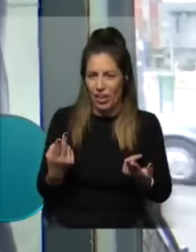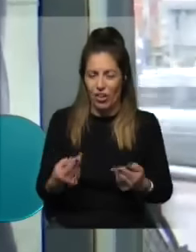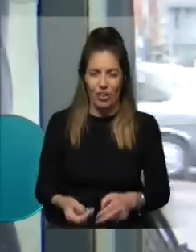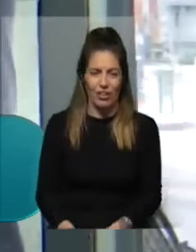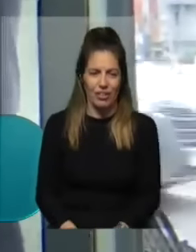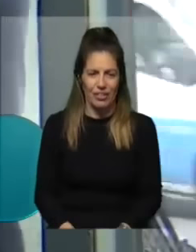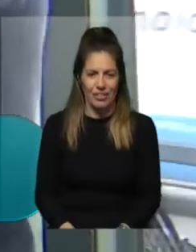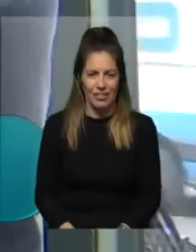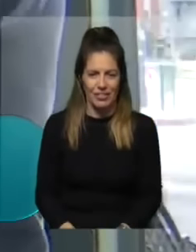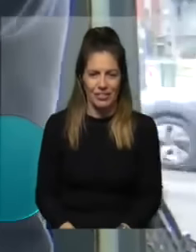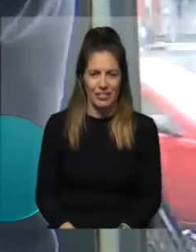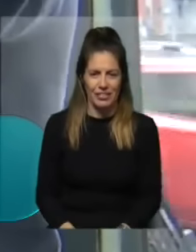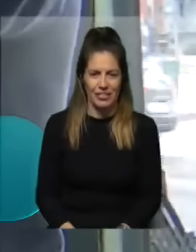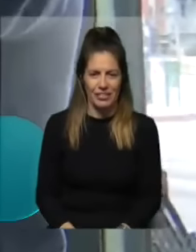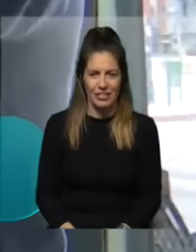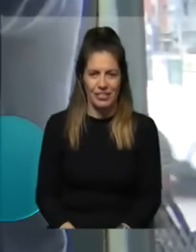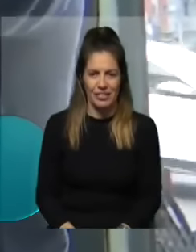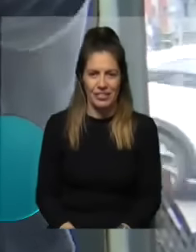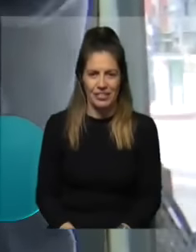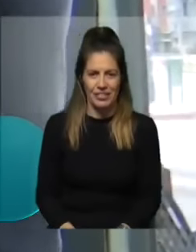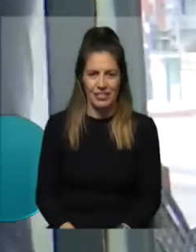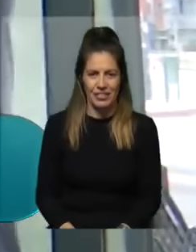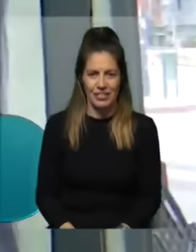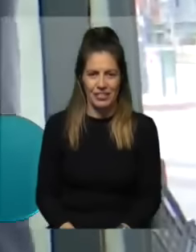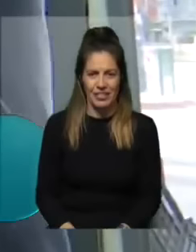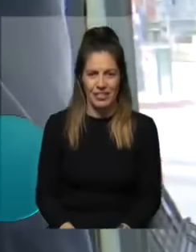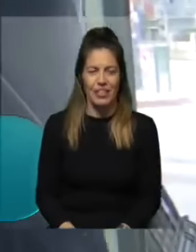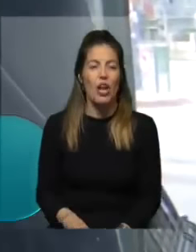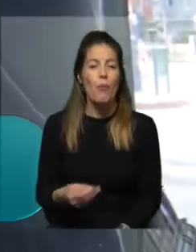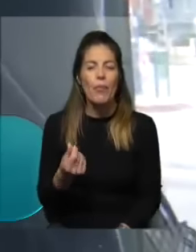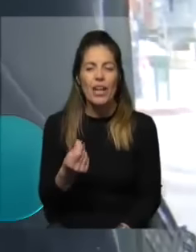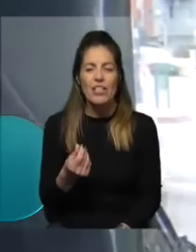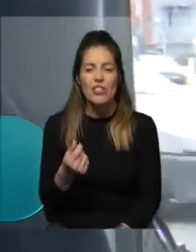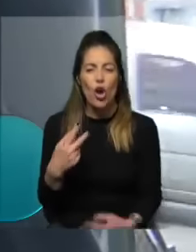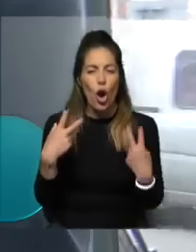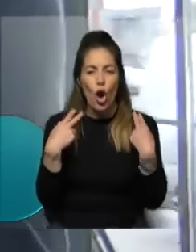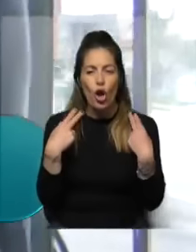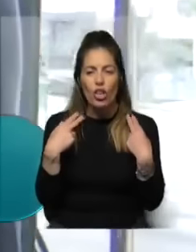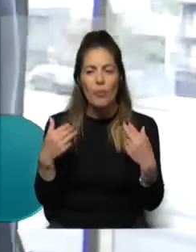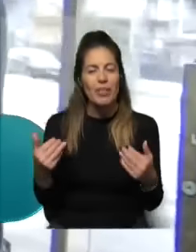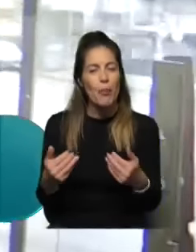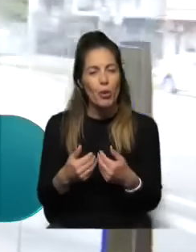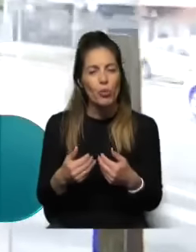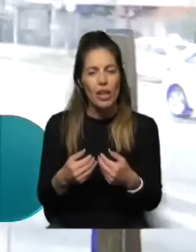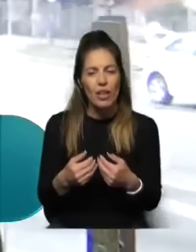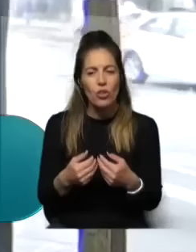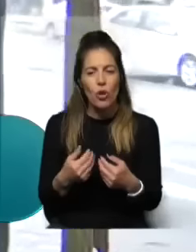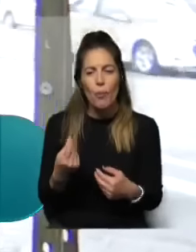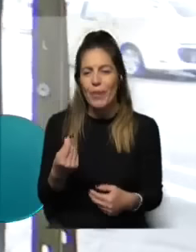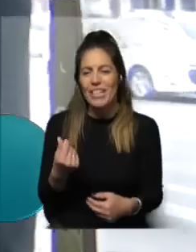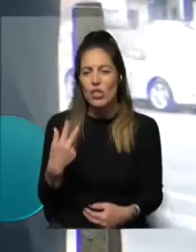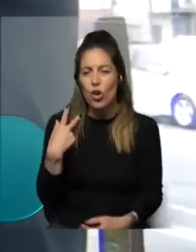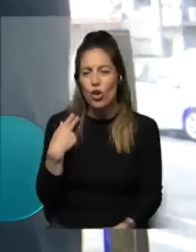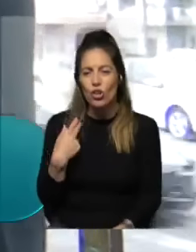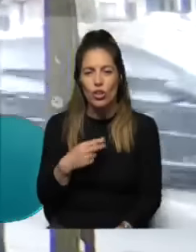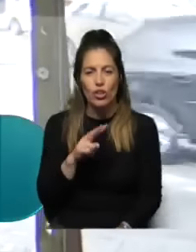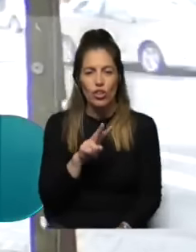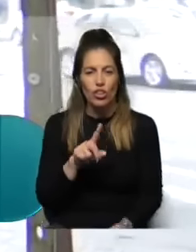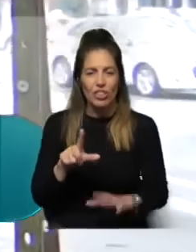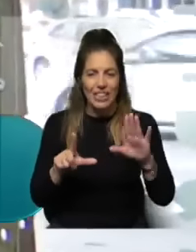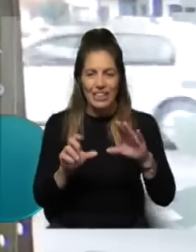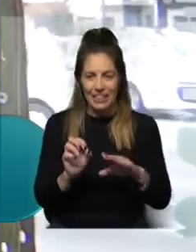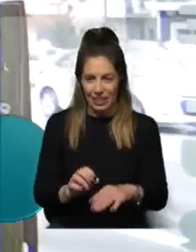JP. Pedir horas, ¿viste, JP? ¿Cuánto sale el corte, Tano? Me están preguntando desde estudio cuánto sale el corte.